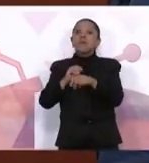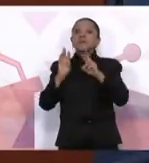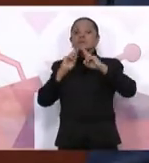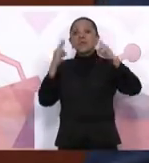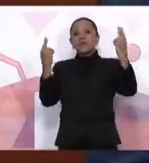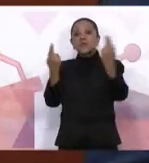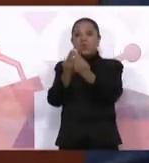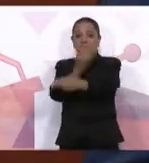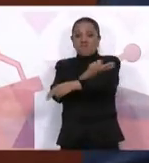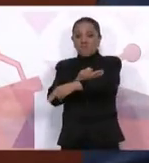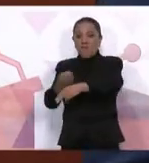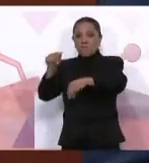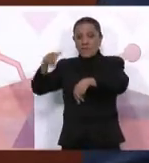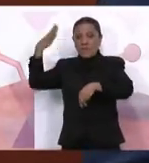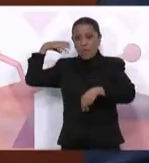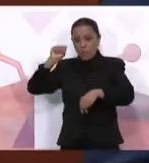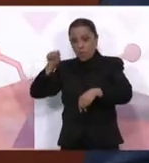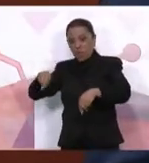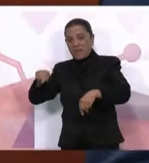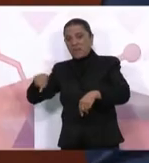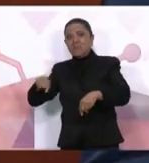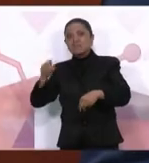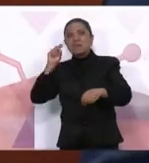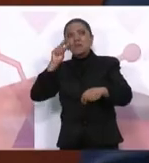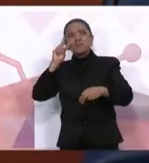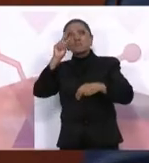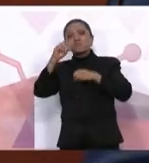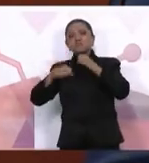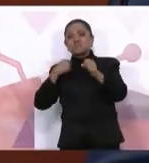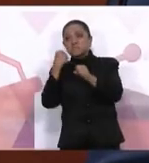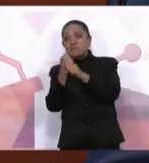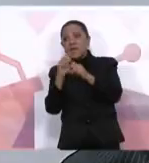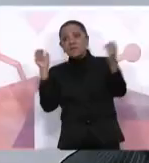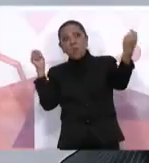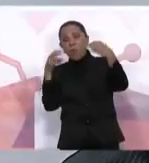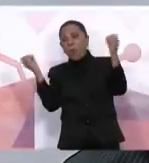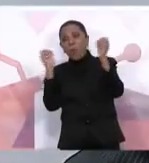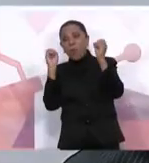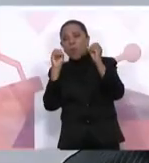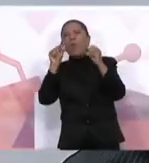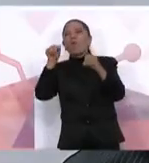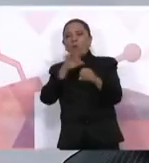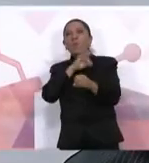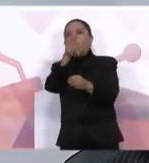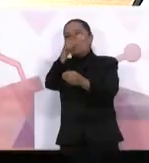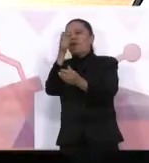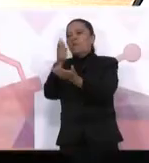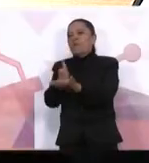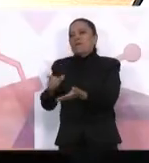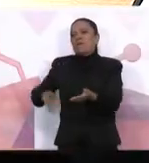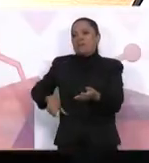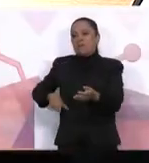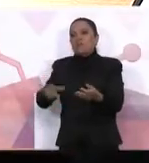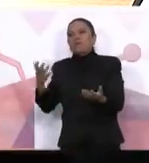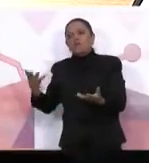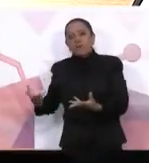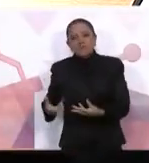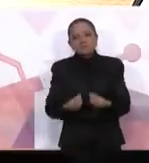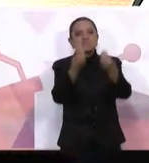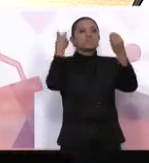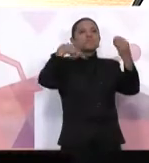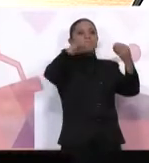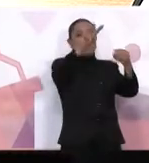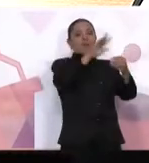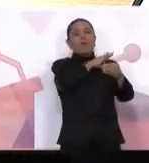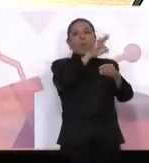porque es indispensable para la construcción de una sociedad de derechos que las personas puedan reunirse como